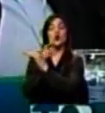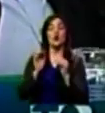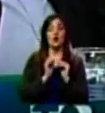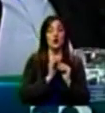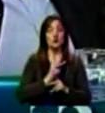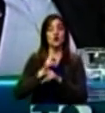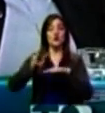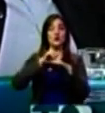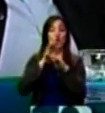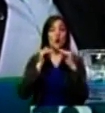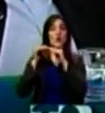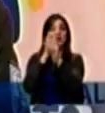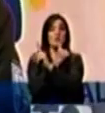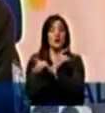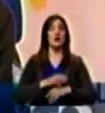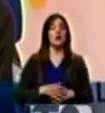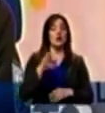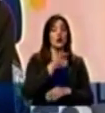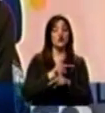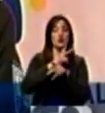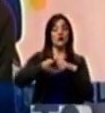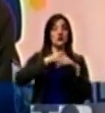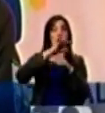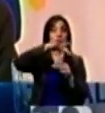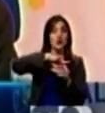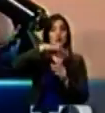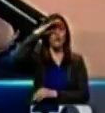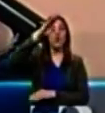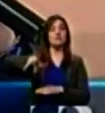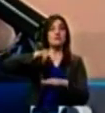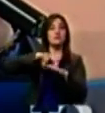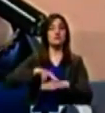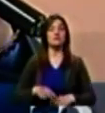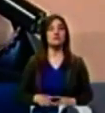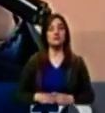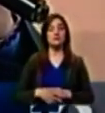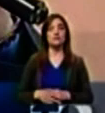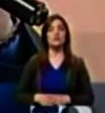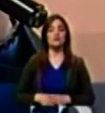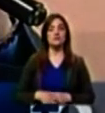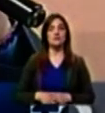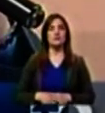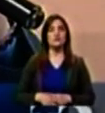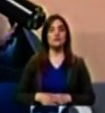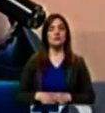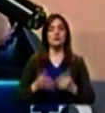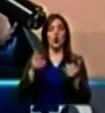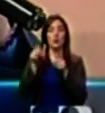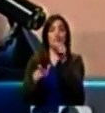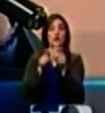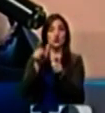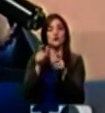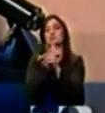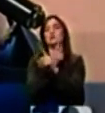Discapacidades, CONADIS, el Consejo Nacional Electoral y la Policía Nacional. En este momento, las personas con discapacidad y el